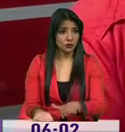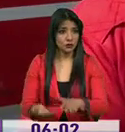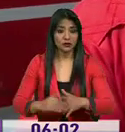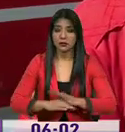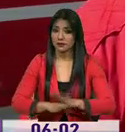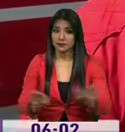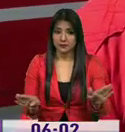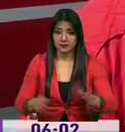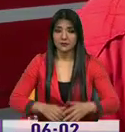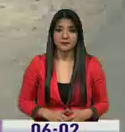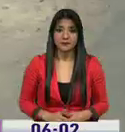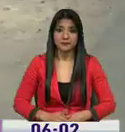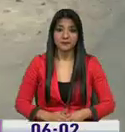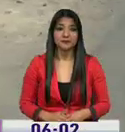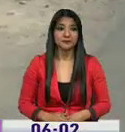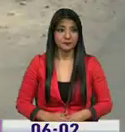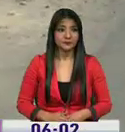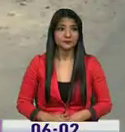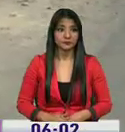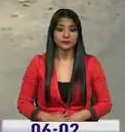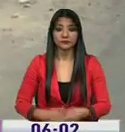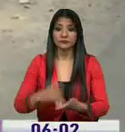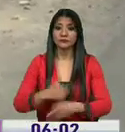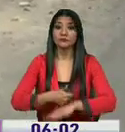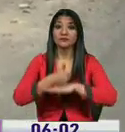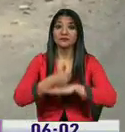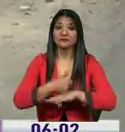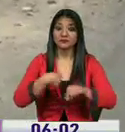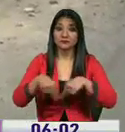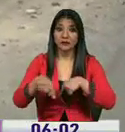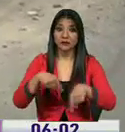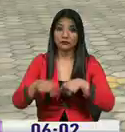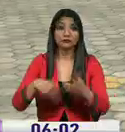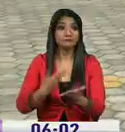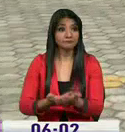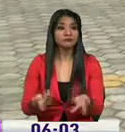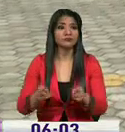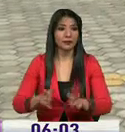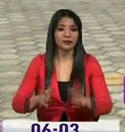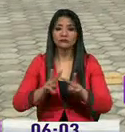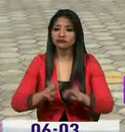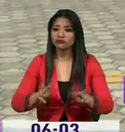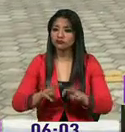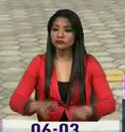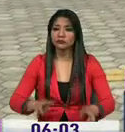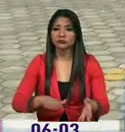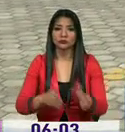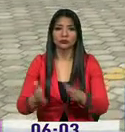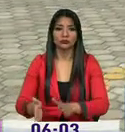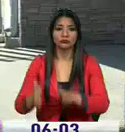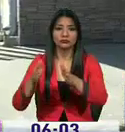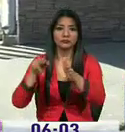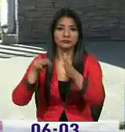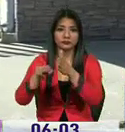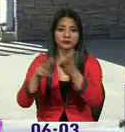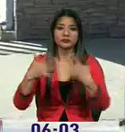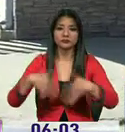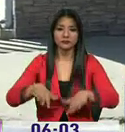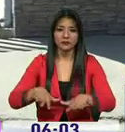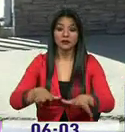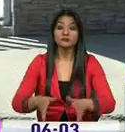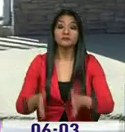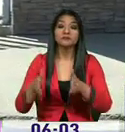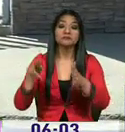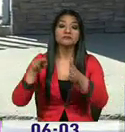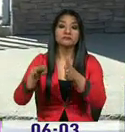signos vitales en ese momento ya. Agentes de la Dirección Municipal de Tránsito tomaron procedimiento y se realizó el levantamiento del cadáver, que fue trasladado